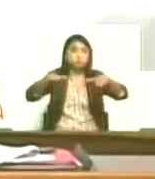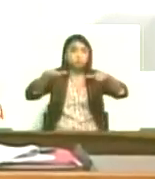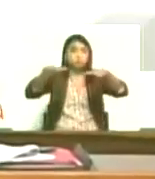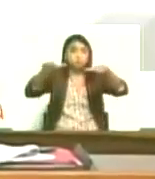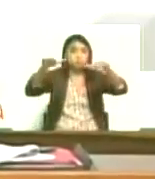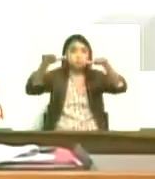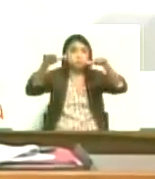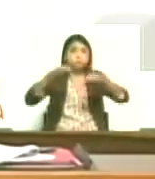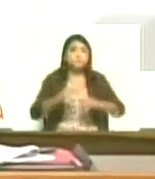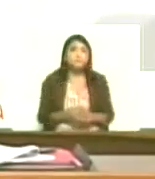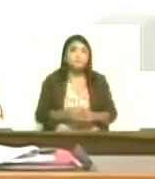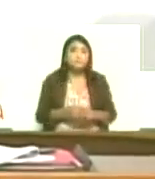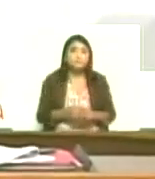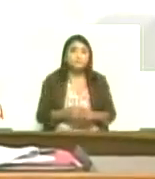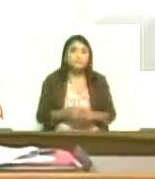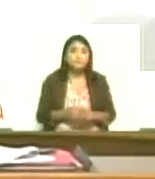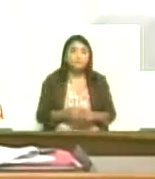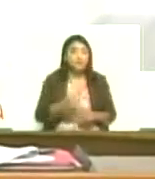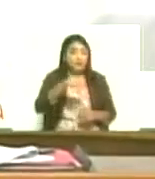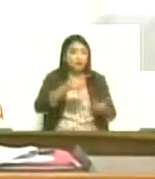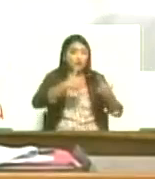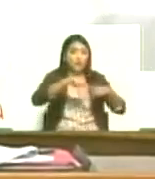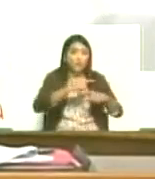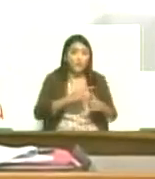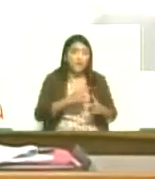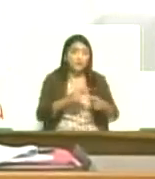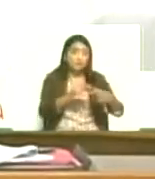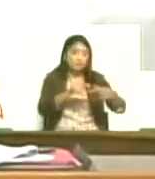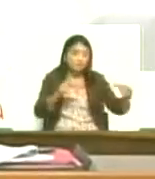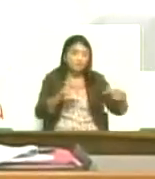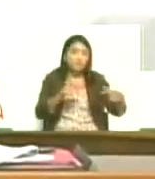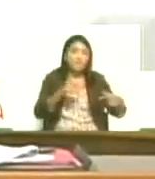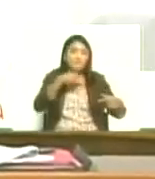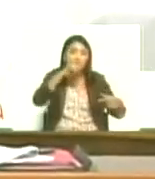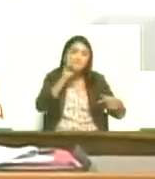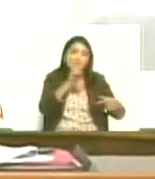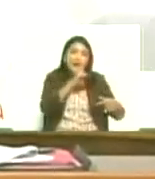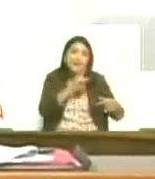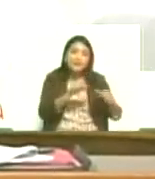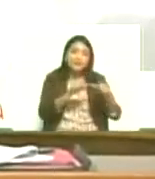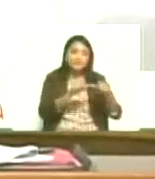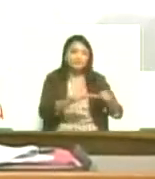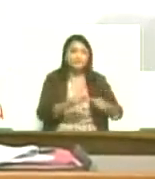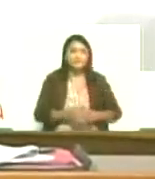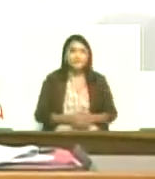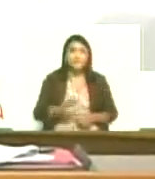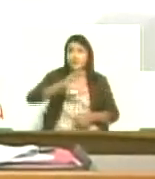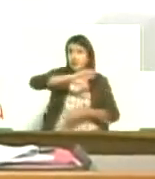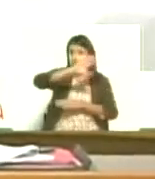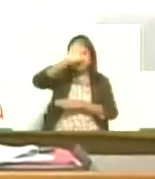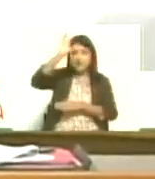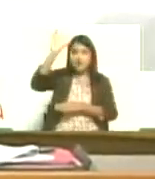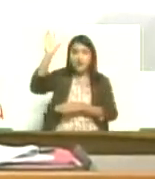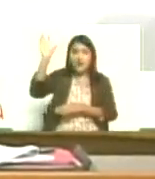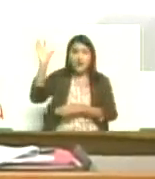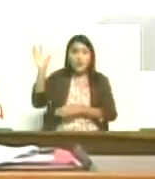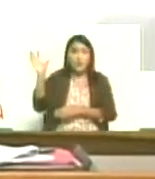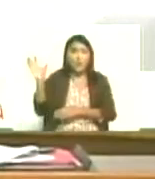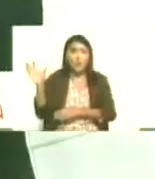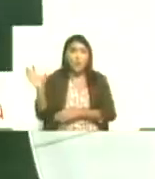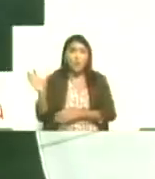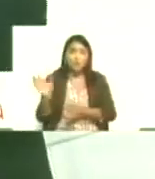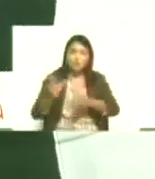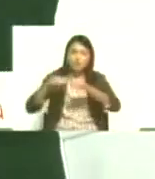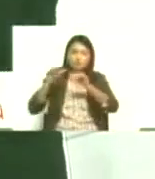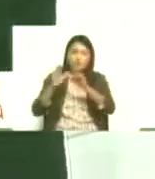descansan los huesos de algunos de nuestros padres y madres, el cielo que está surcado por las aves más